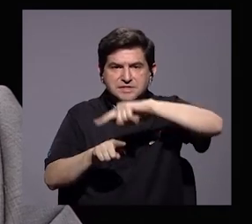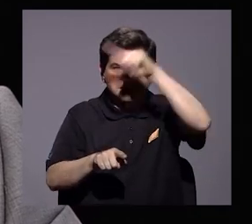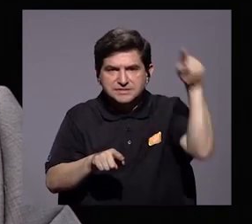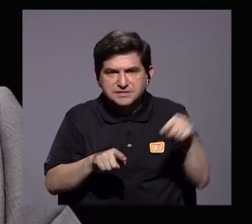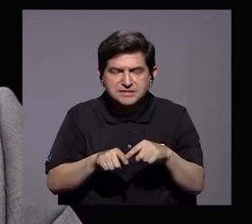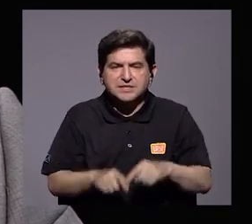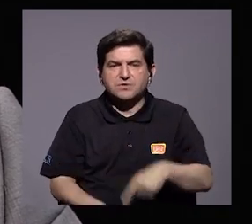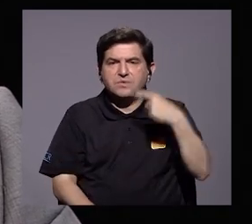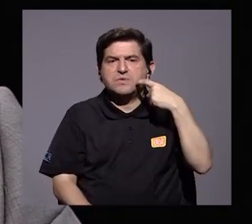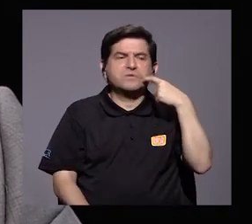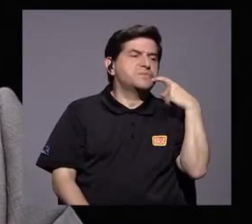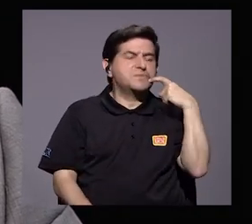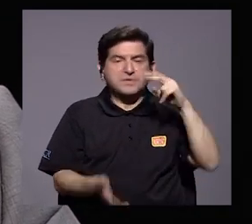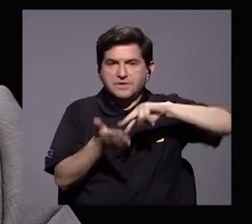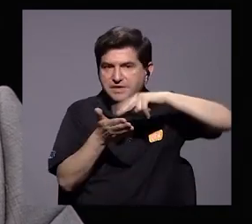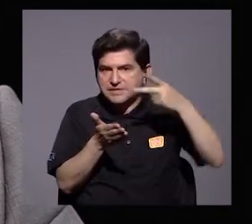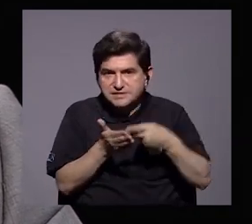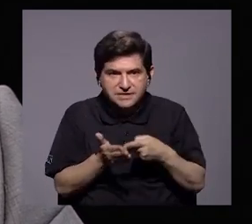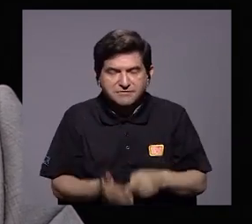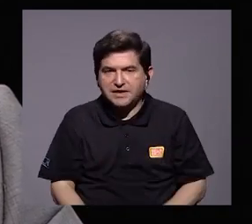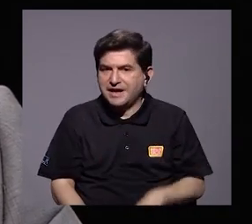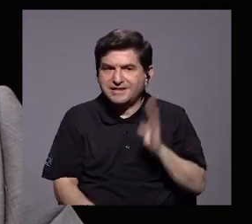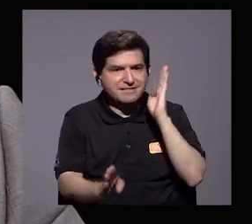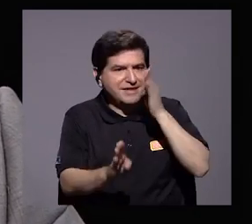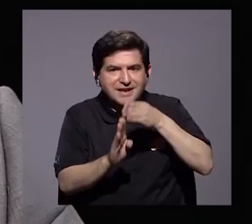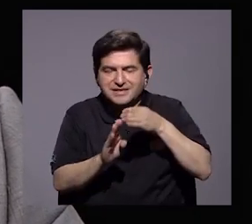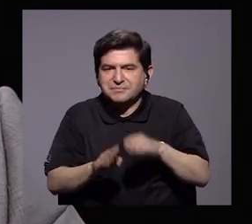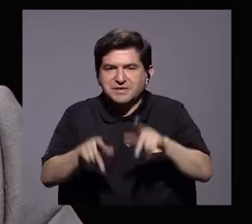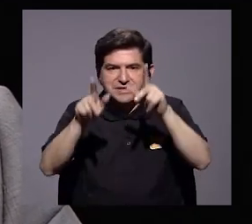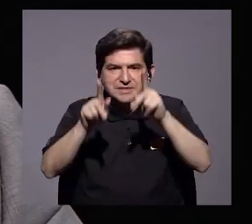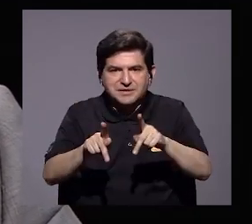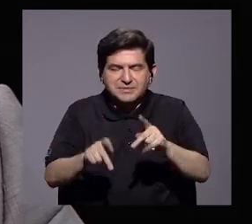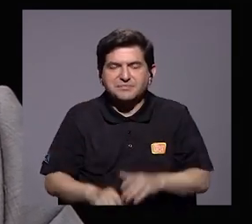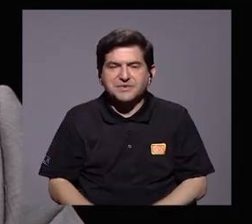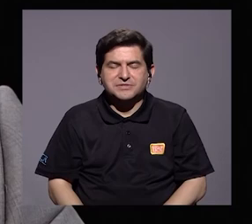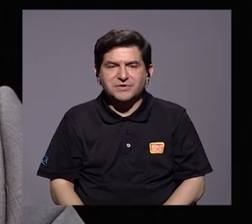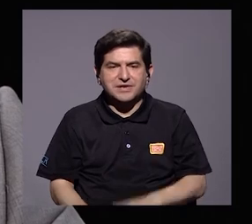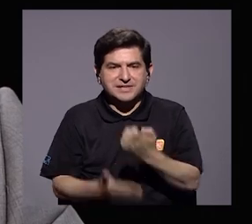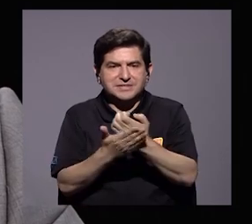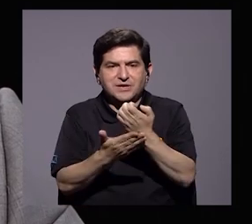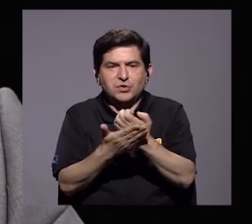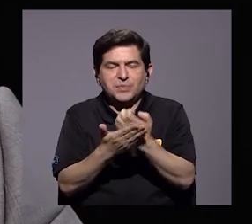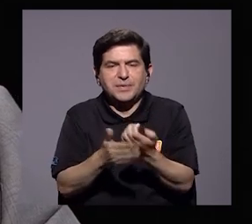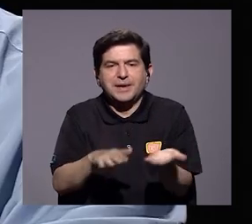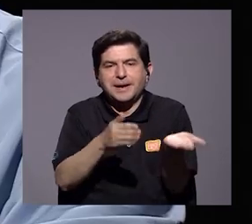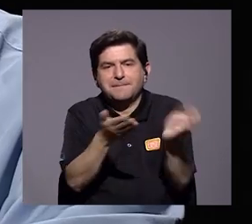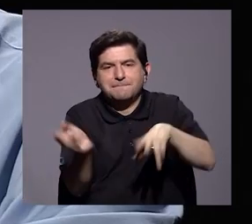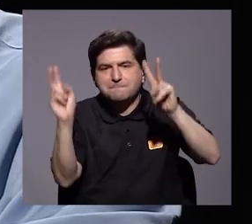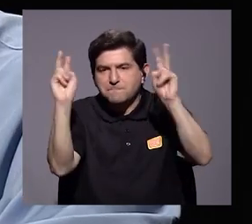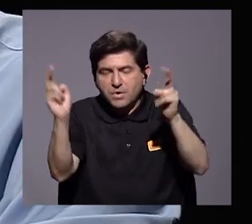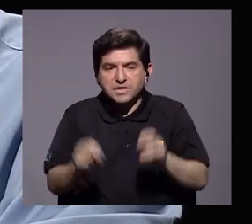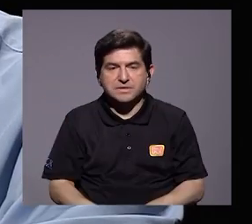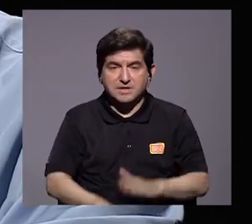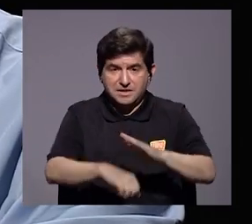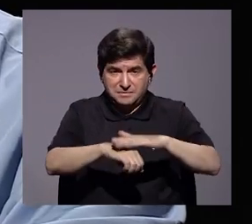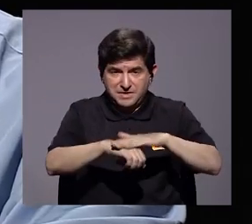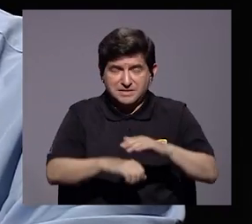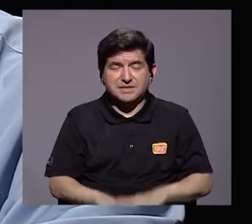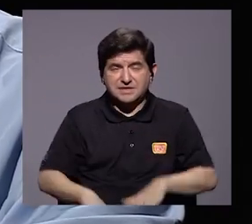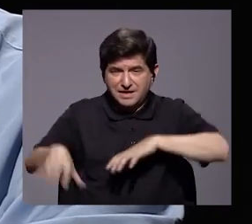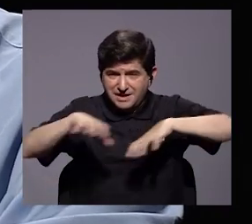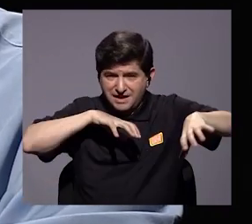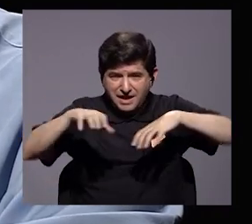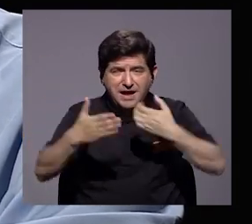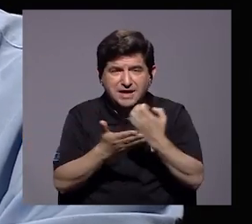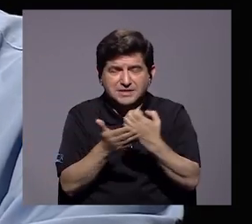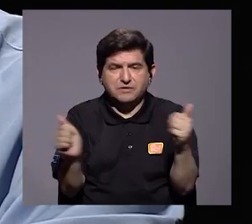vicioso que en algunos casos ha llevado así literalmente a la muerte económica de las personas ácidos para atender reactivar una economía